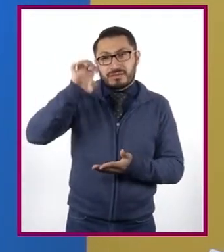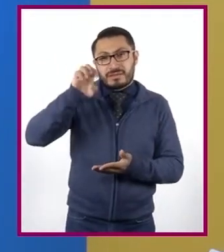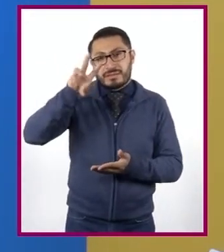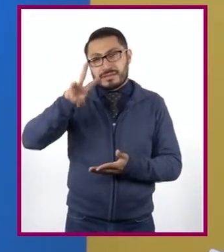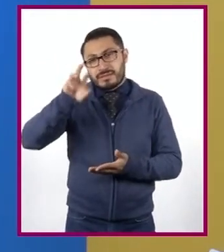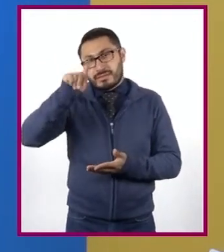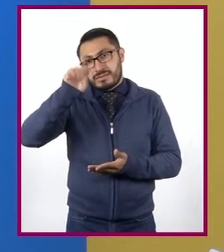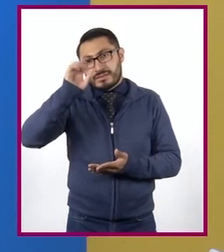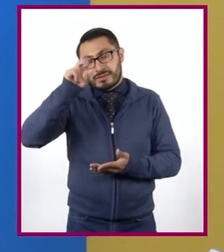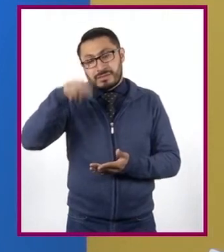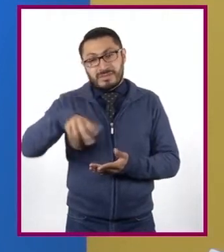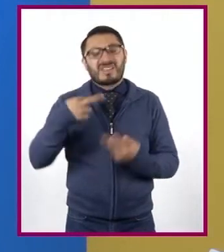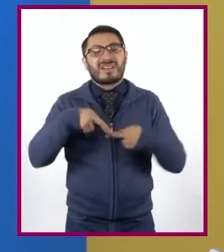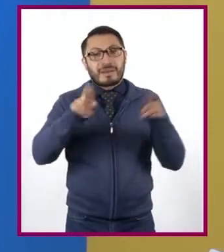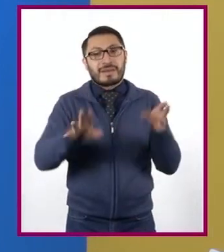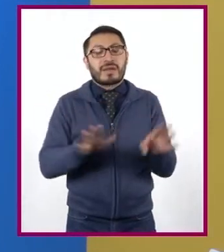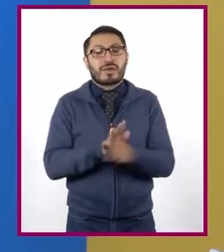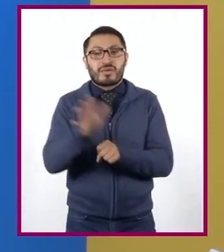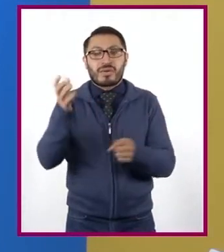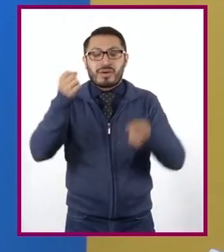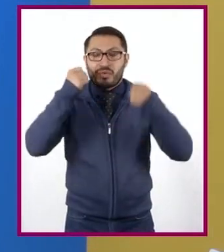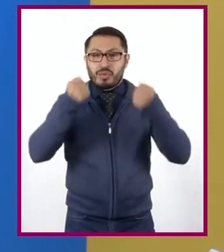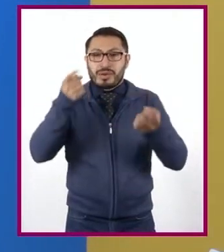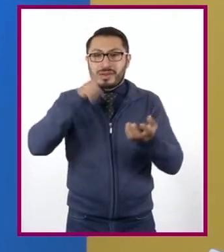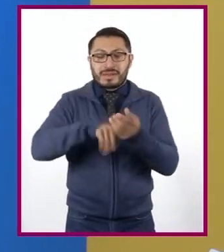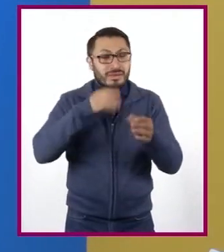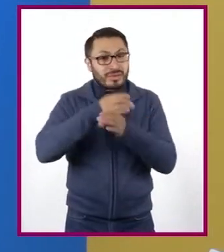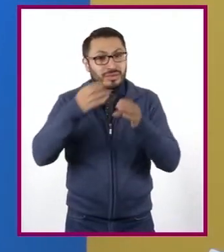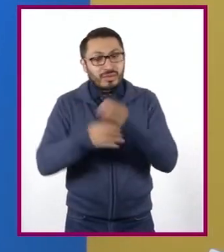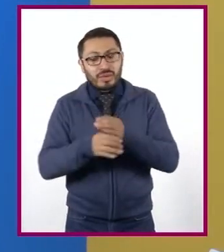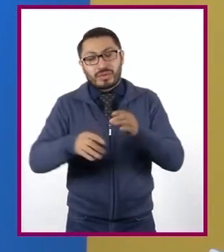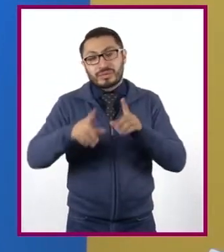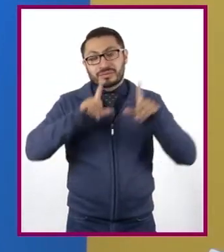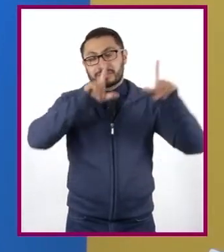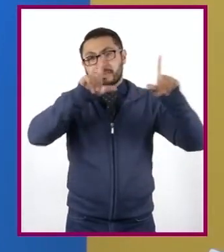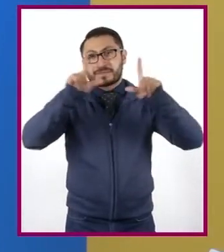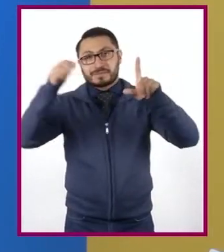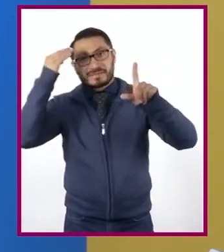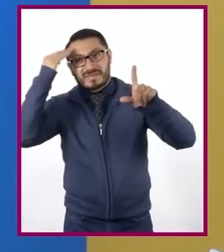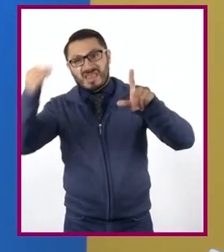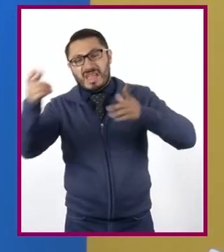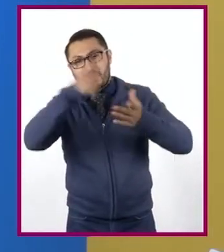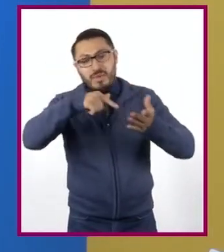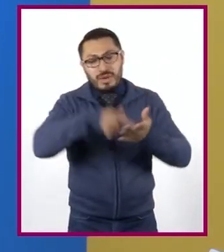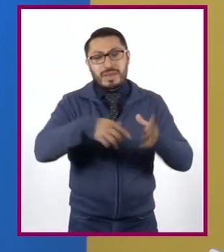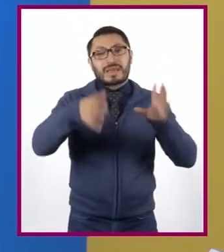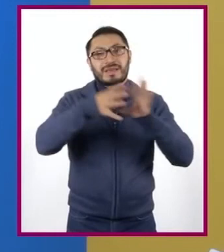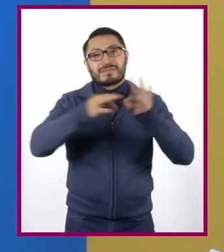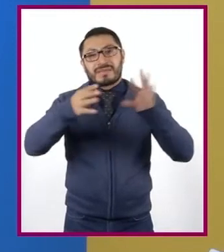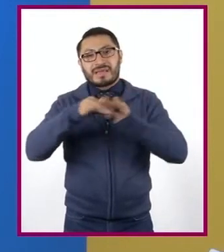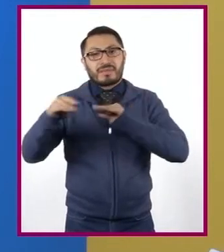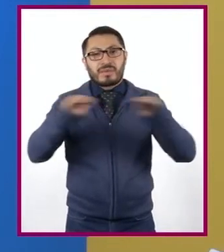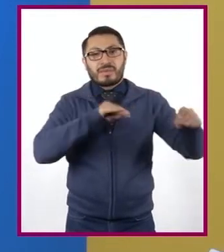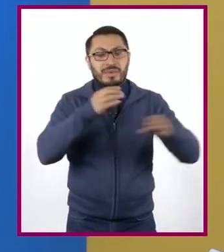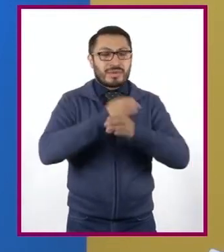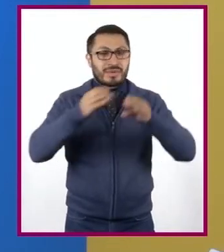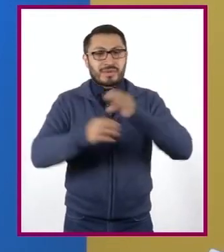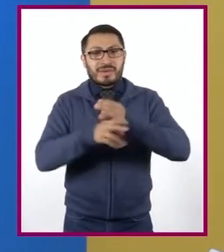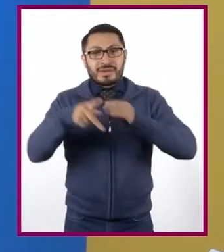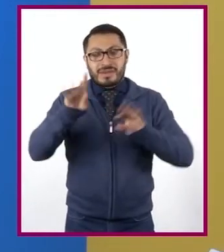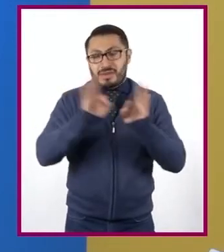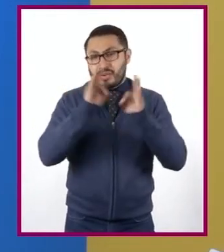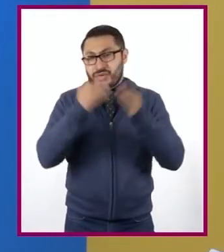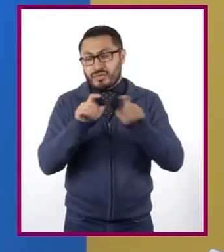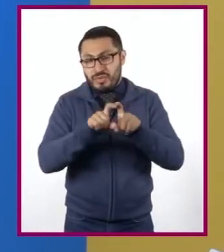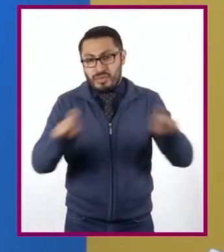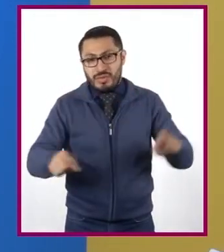las fuerzas que actúan sobre un objeto, las gráficas de posición-tiempo, explican y predicen el movimiento de los objetos. Las fórmulas